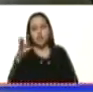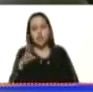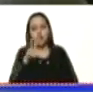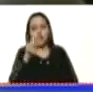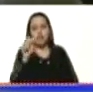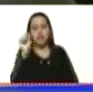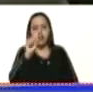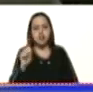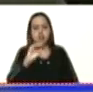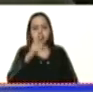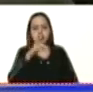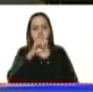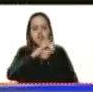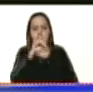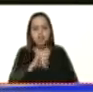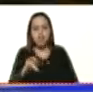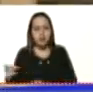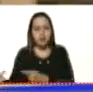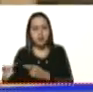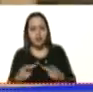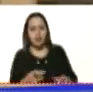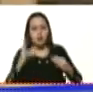bienvenido a su panteón.